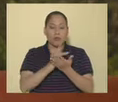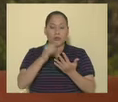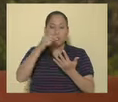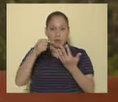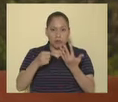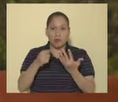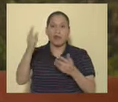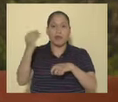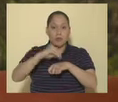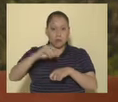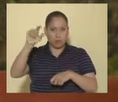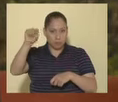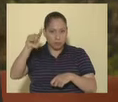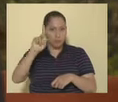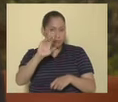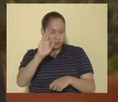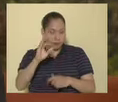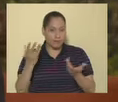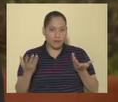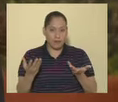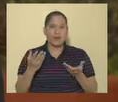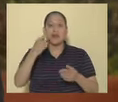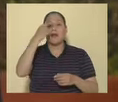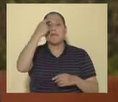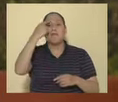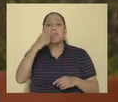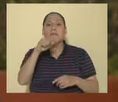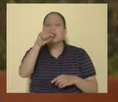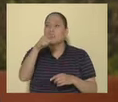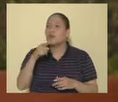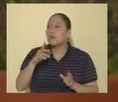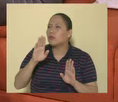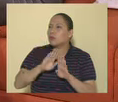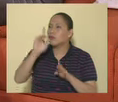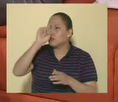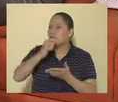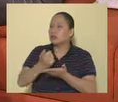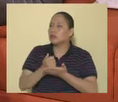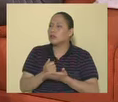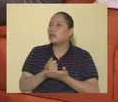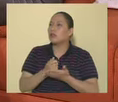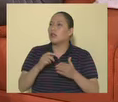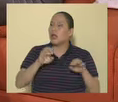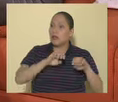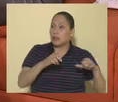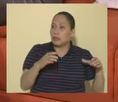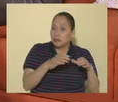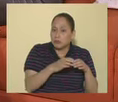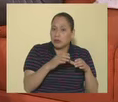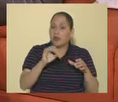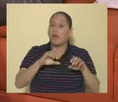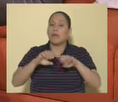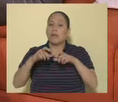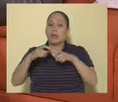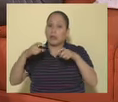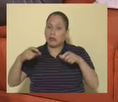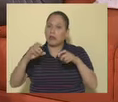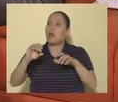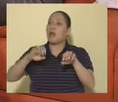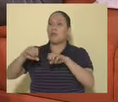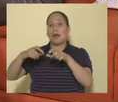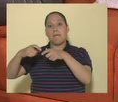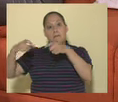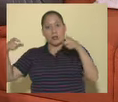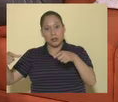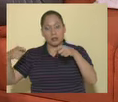que implementa el gobierno del Distrito Federal, precisamente para dar asesoría a pequeños empresarios, a medianos